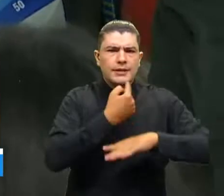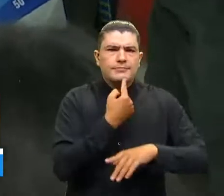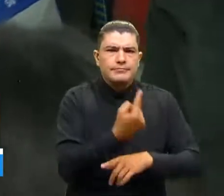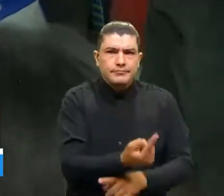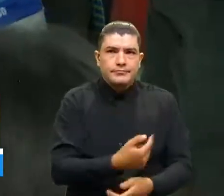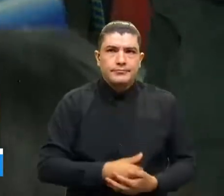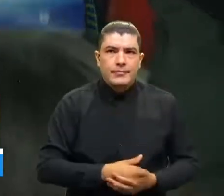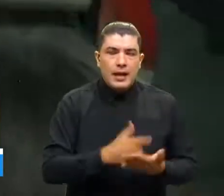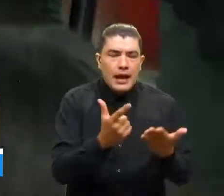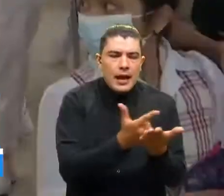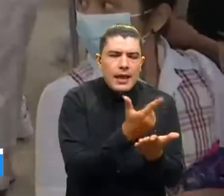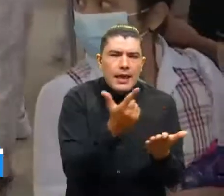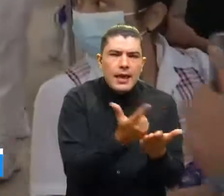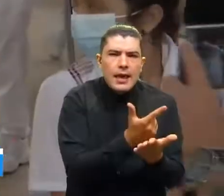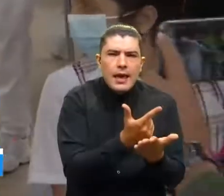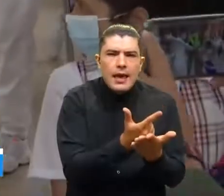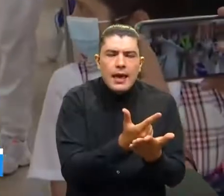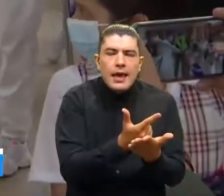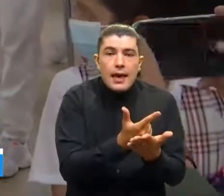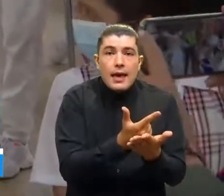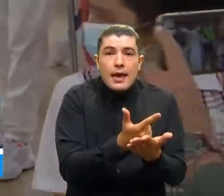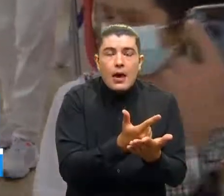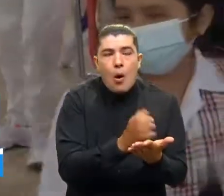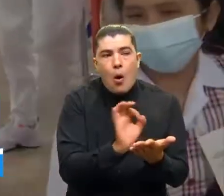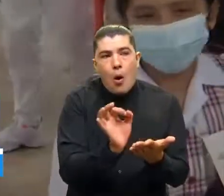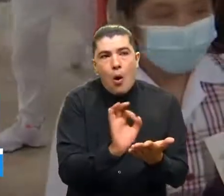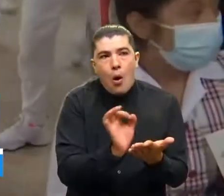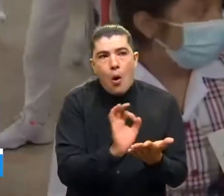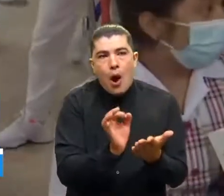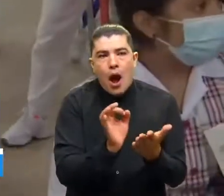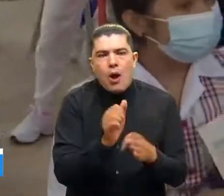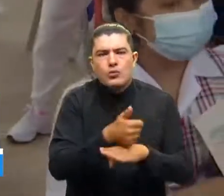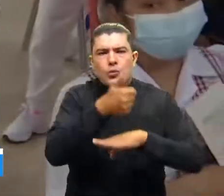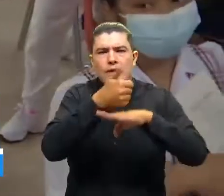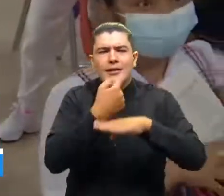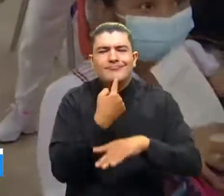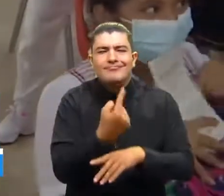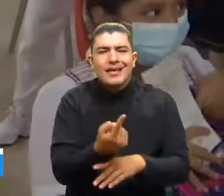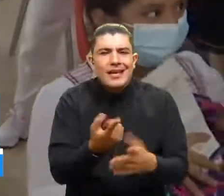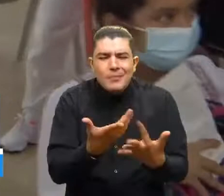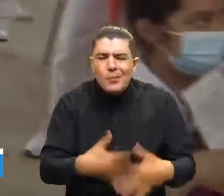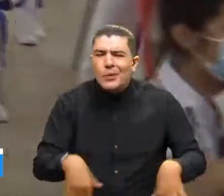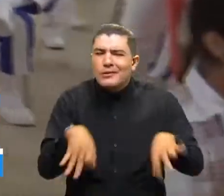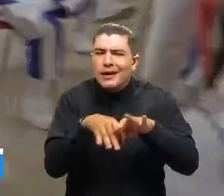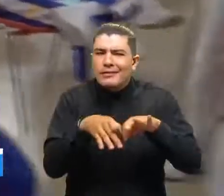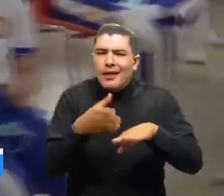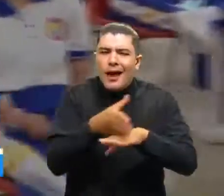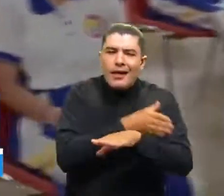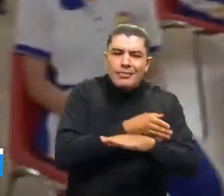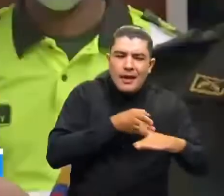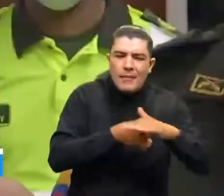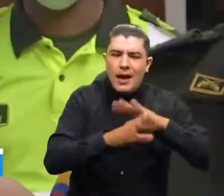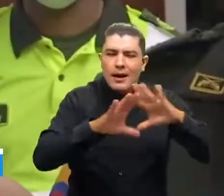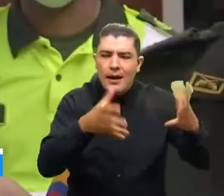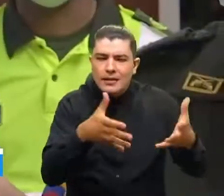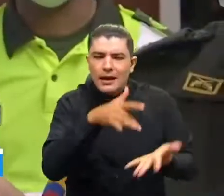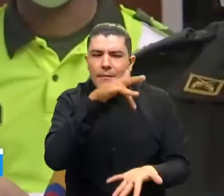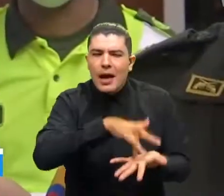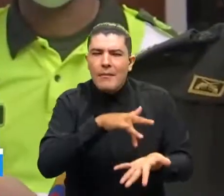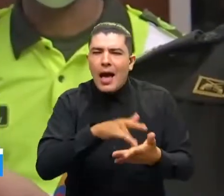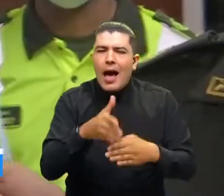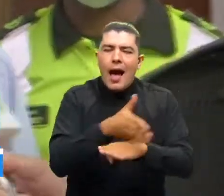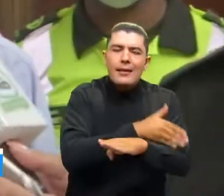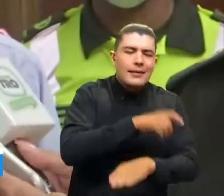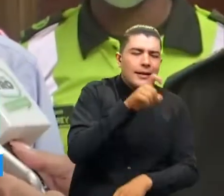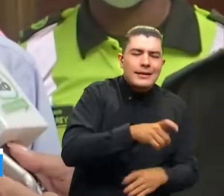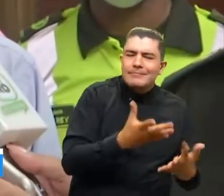escolar más importante es la vacuna contra el cob y 19 y será exigida de manera obligatoria desde la secretaría